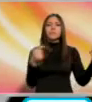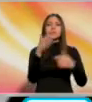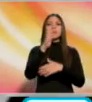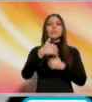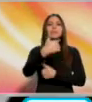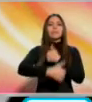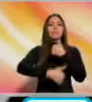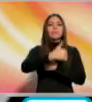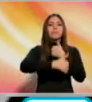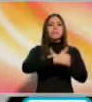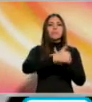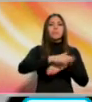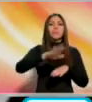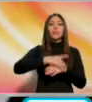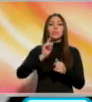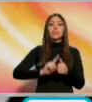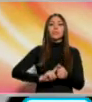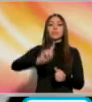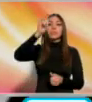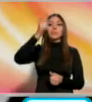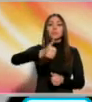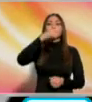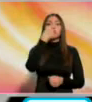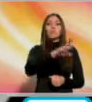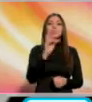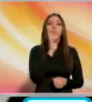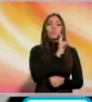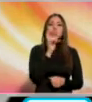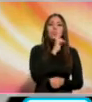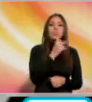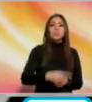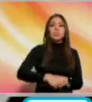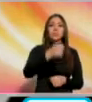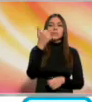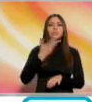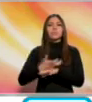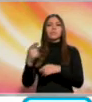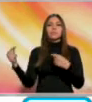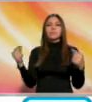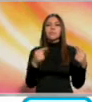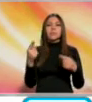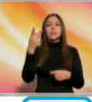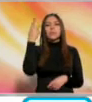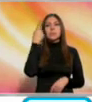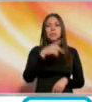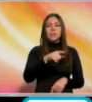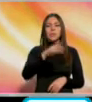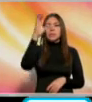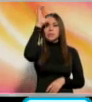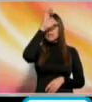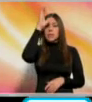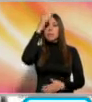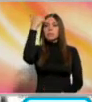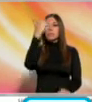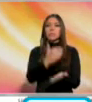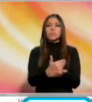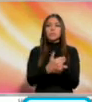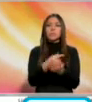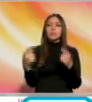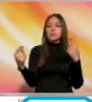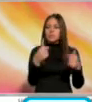fue ruso. Totalmente, Sí. exacto. Bueno, la competencia sucederá, por supuesto, como naciones, Sí. pero la ciencia no se detiene. Y la ciencia no